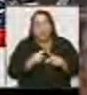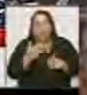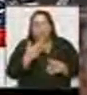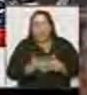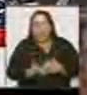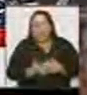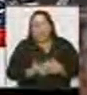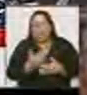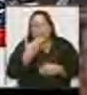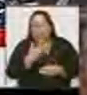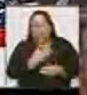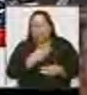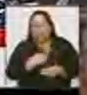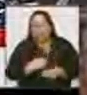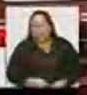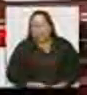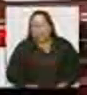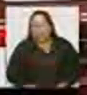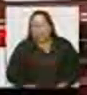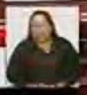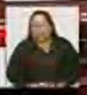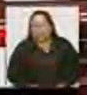también. Muchas gracias. Gracias, ministra.